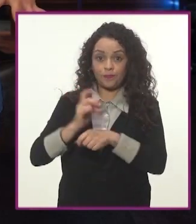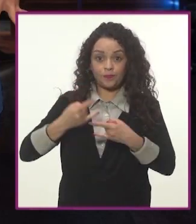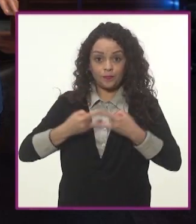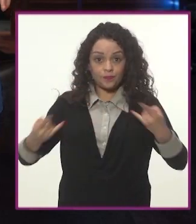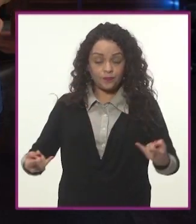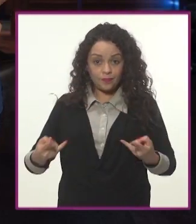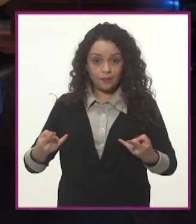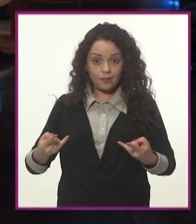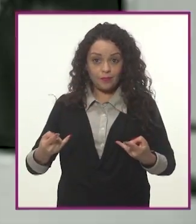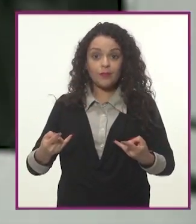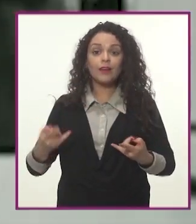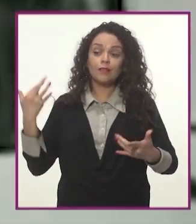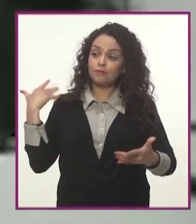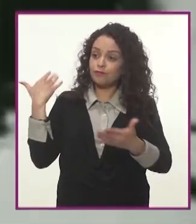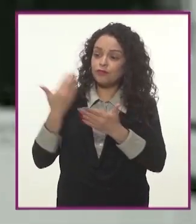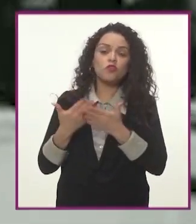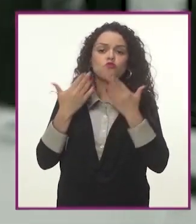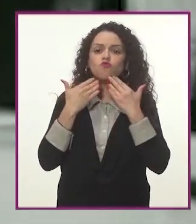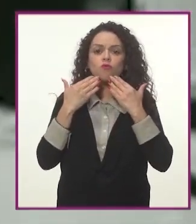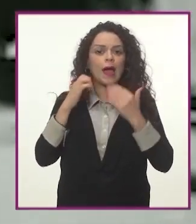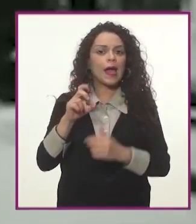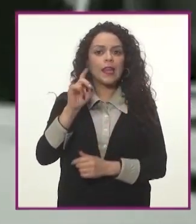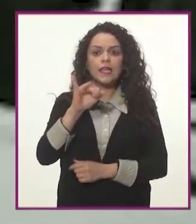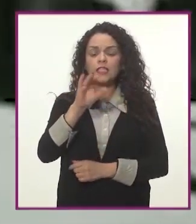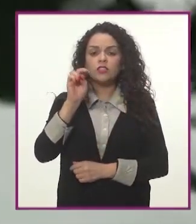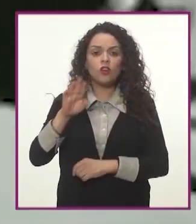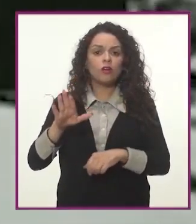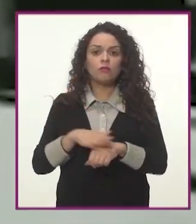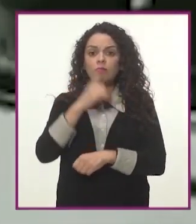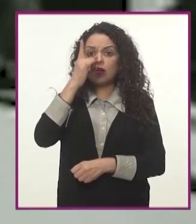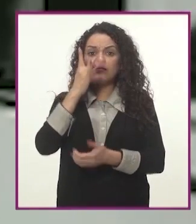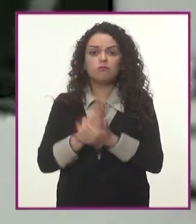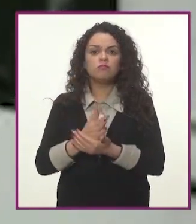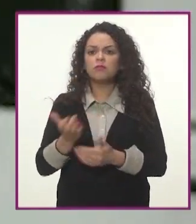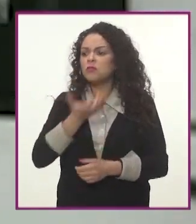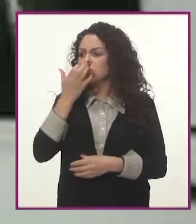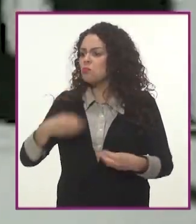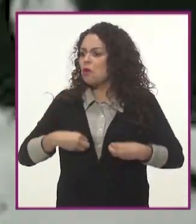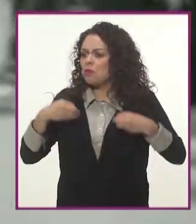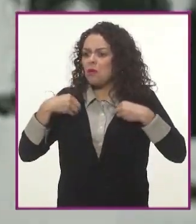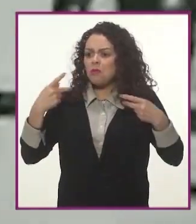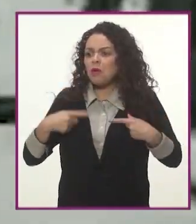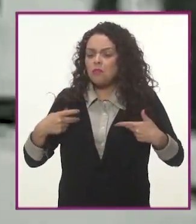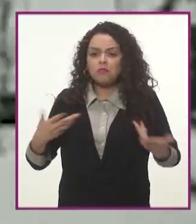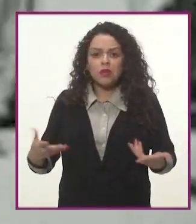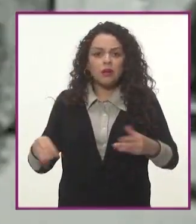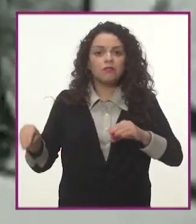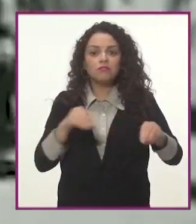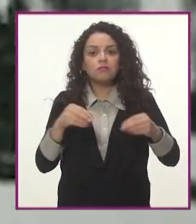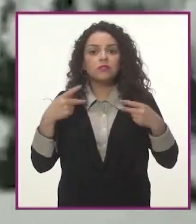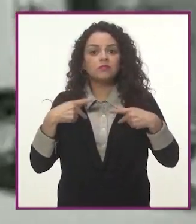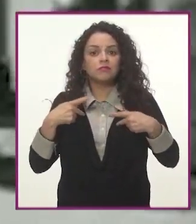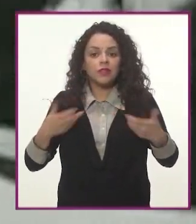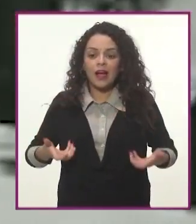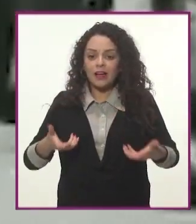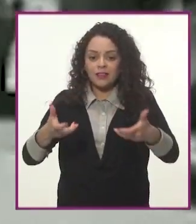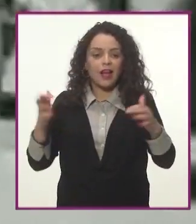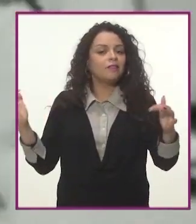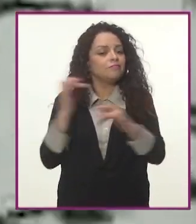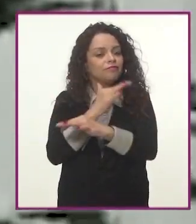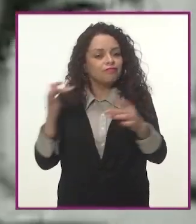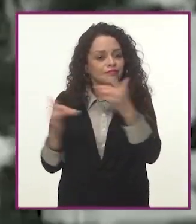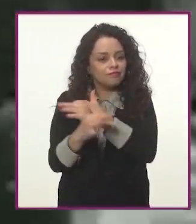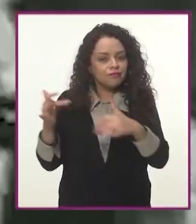ningún proceso de edición, pues simplemente mostraban escenas de la vida cotidiana, como el movimiento del tráfico en una calle de la ciudad o